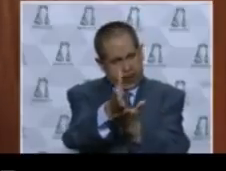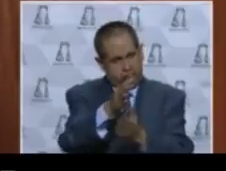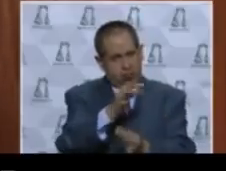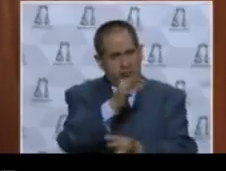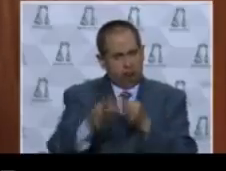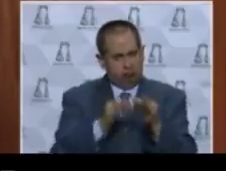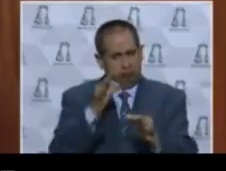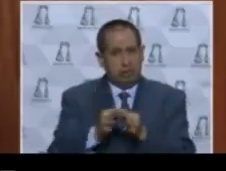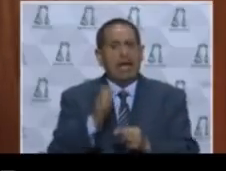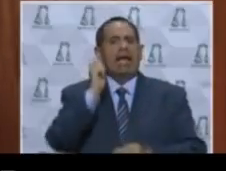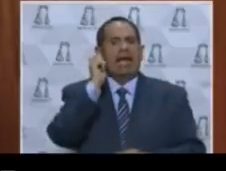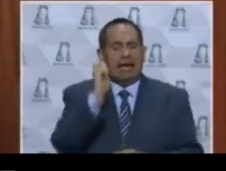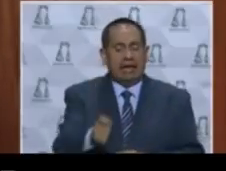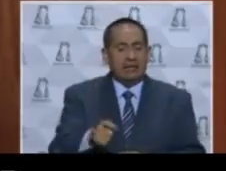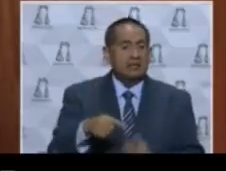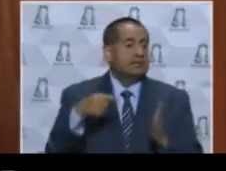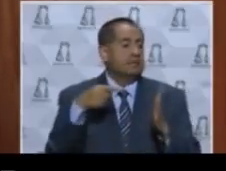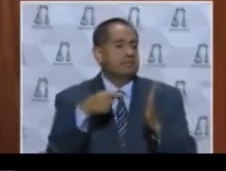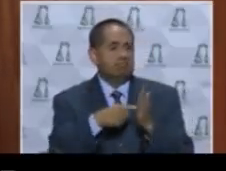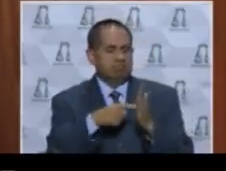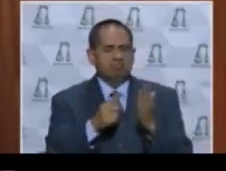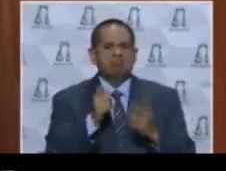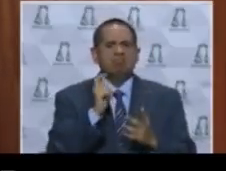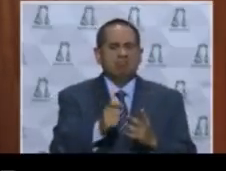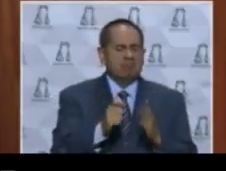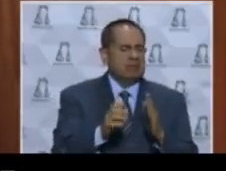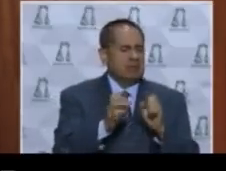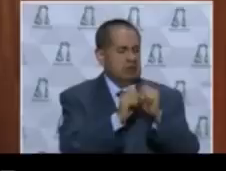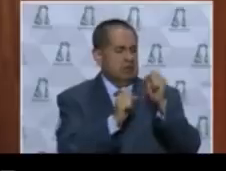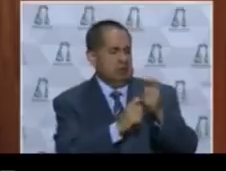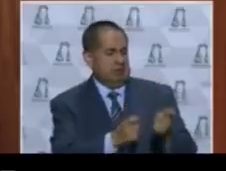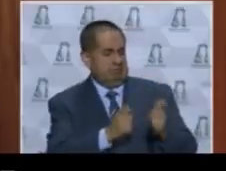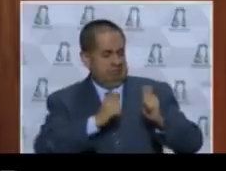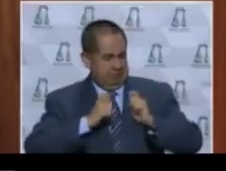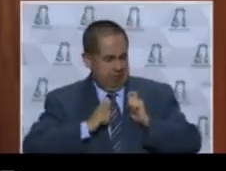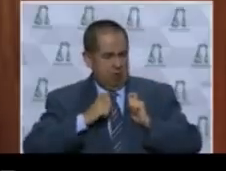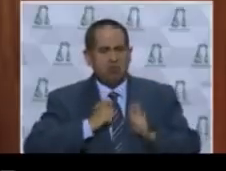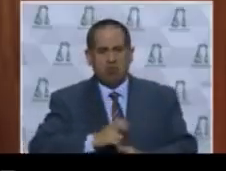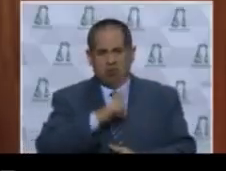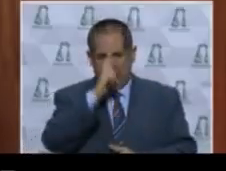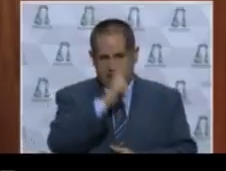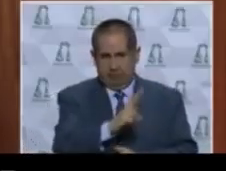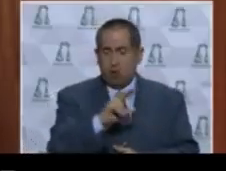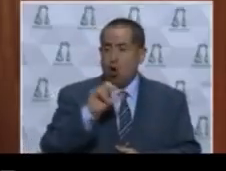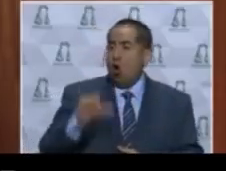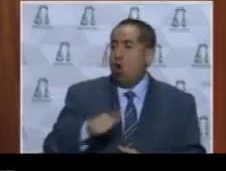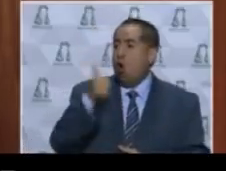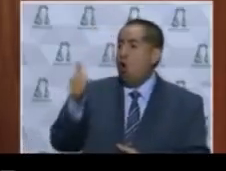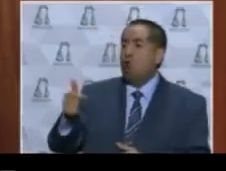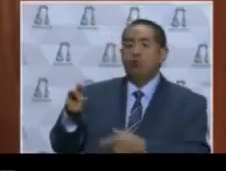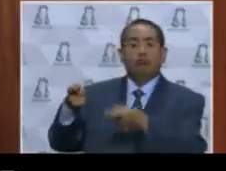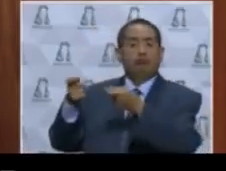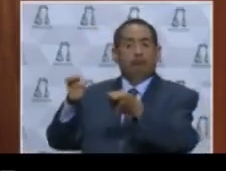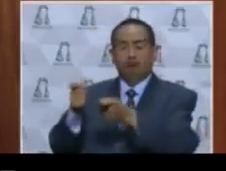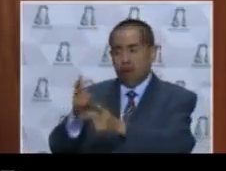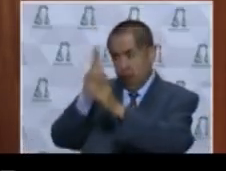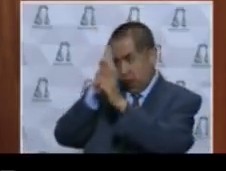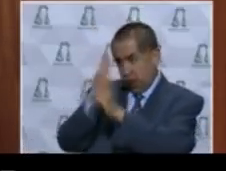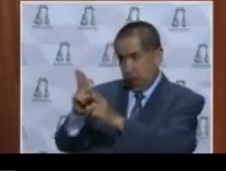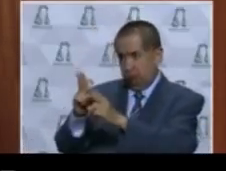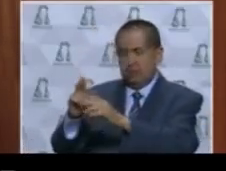respeto a las potestades y la soberanía de los otros poderes legalmente